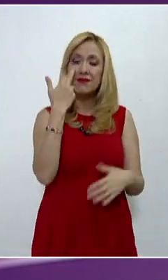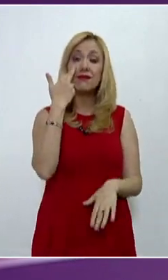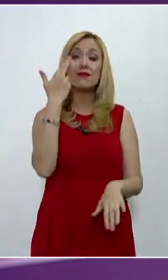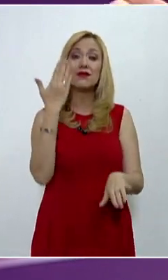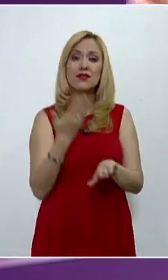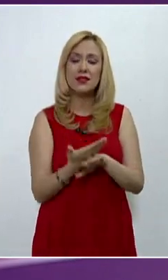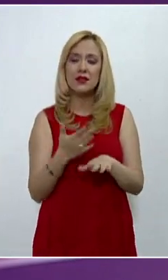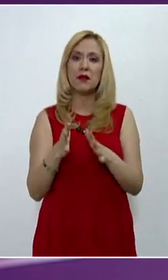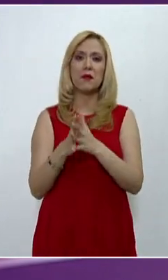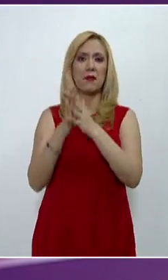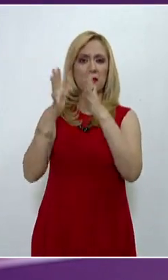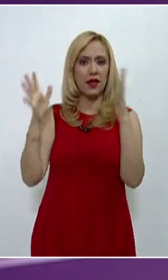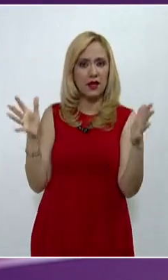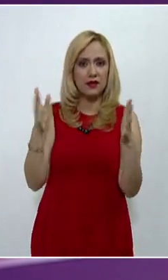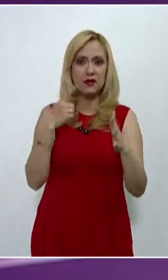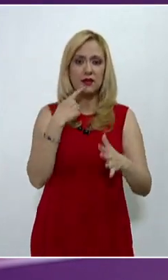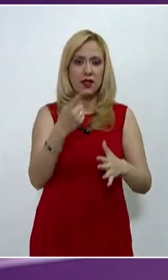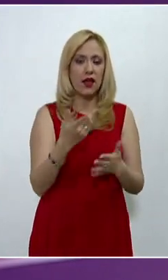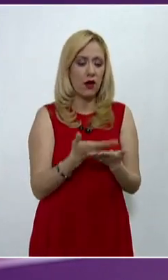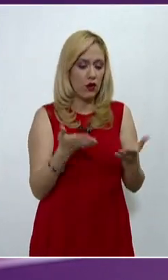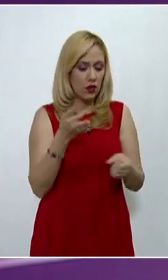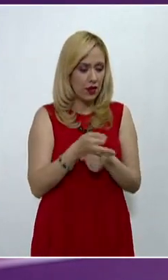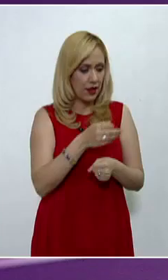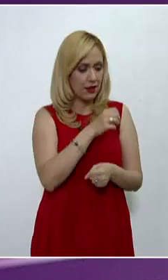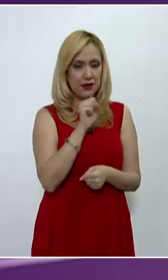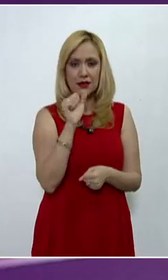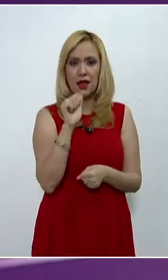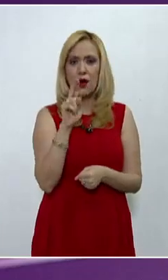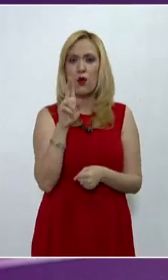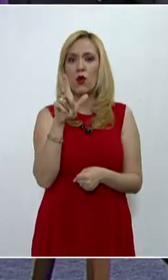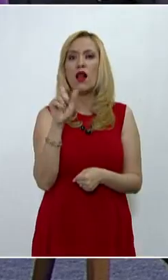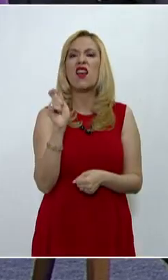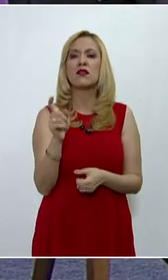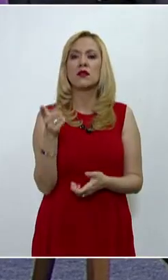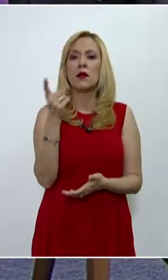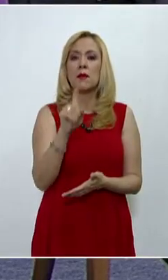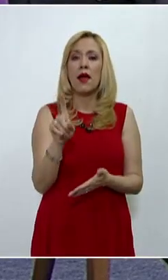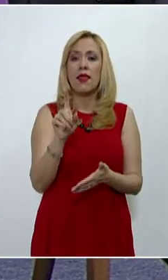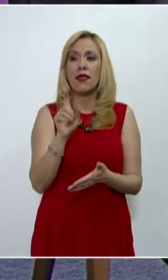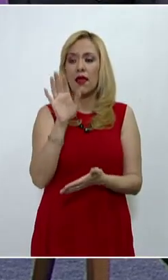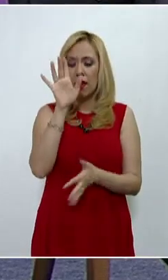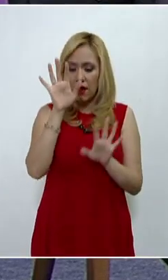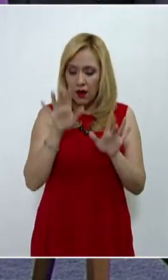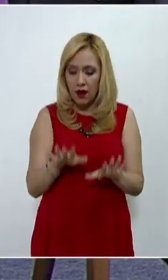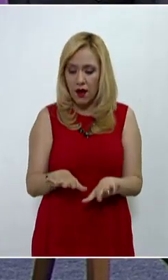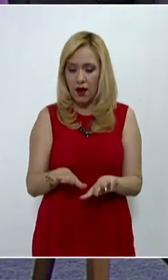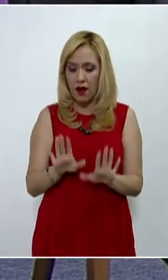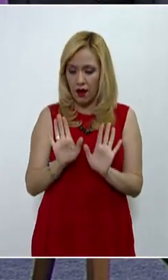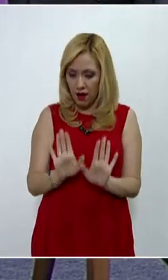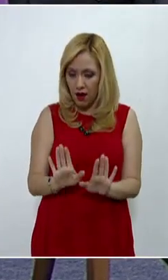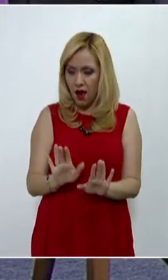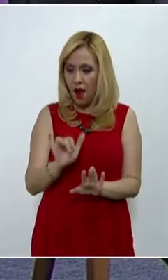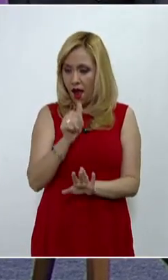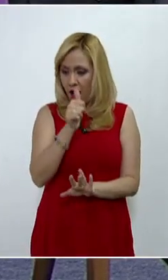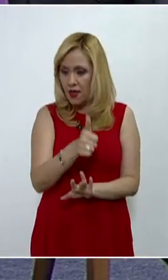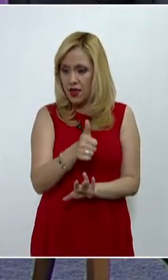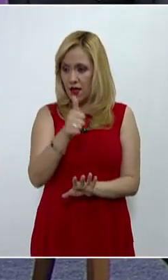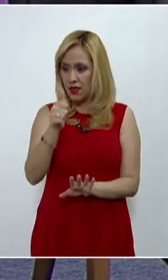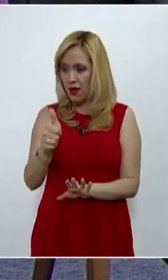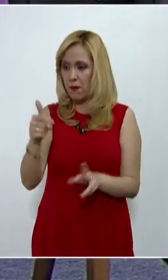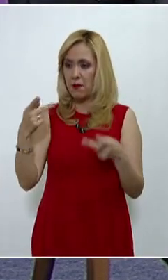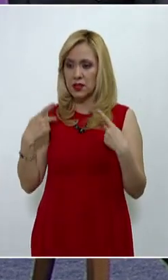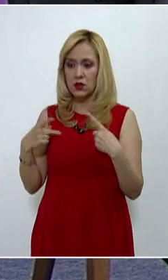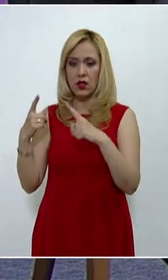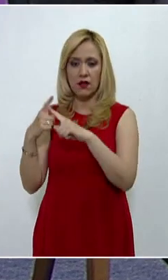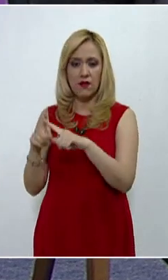responsabilidad mayor que permite, como bien apuntaba Saúl, la decretación individualizada de la pertinencia de la medida